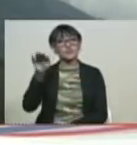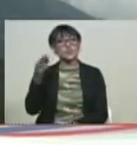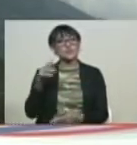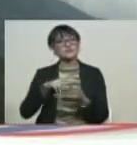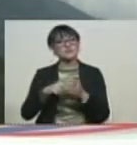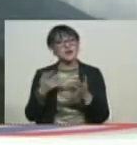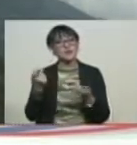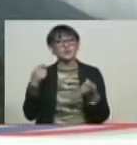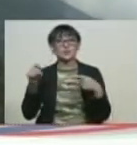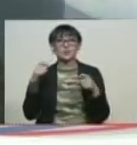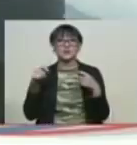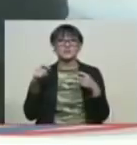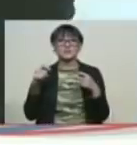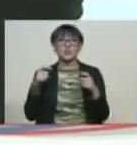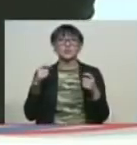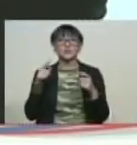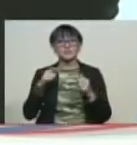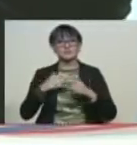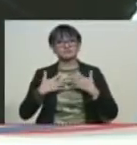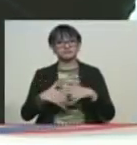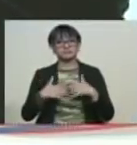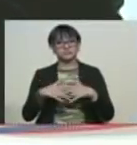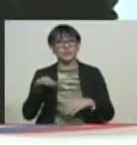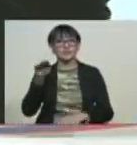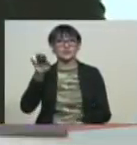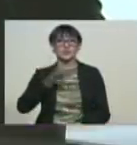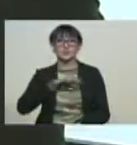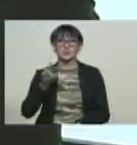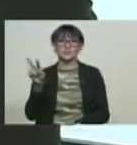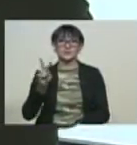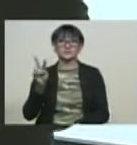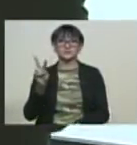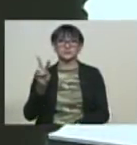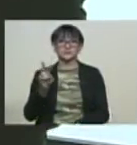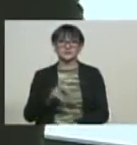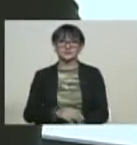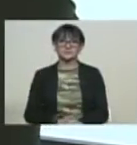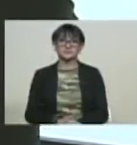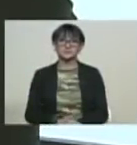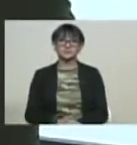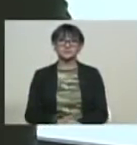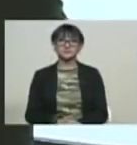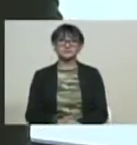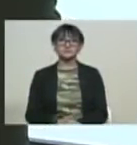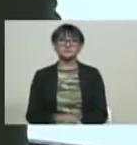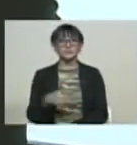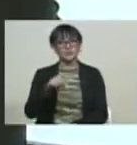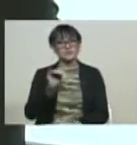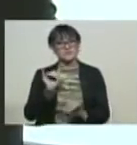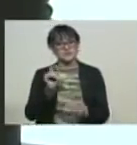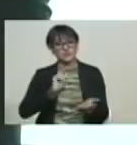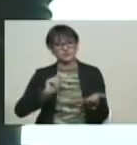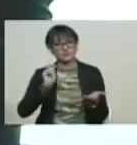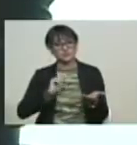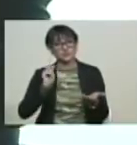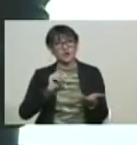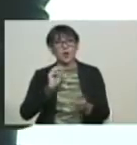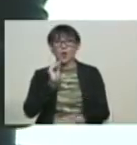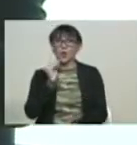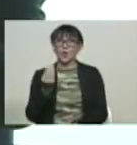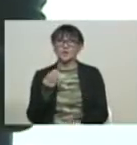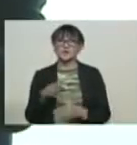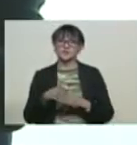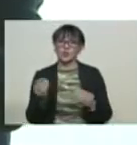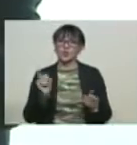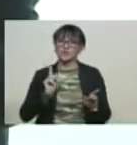turismo. El turismo es uno de los grandes motores del futuro de Venezuela. Escríbanlo. Anótenlo, sobre todo los jóvenes,